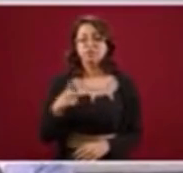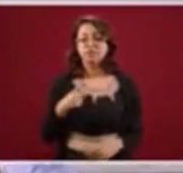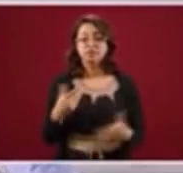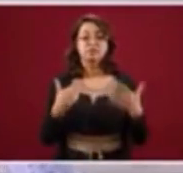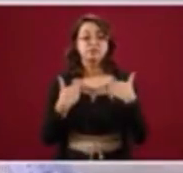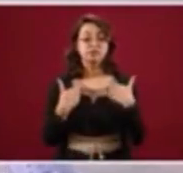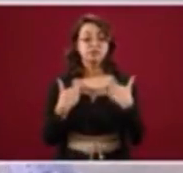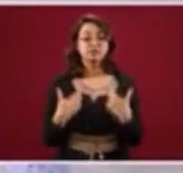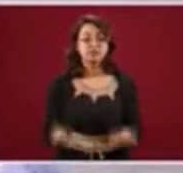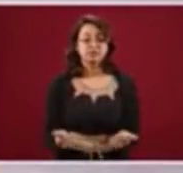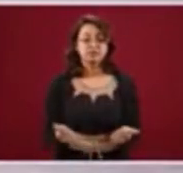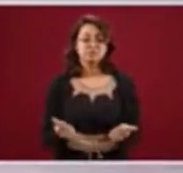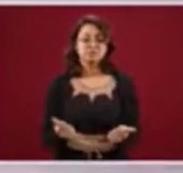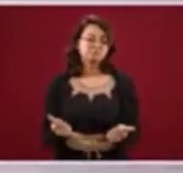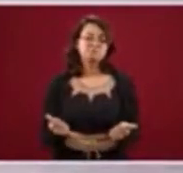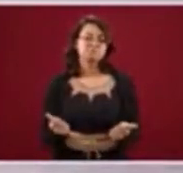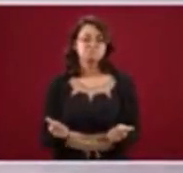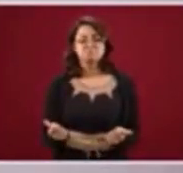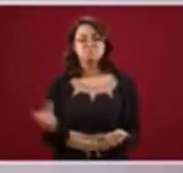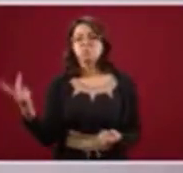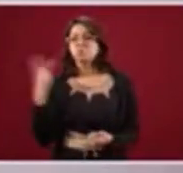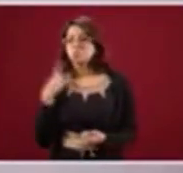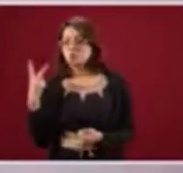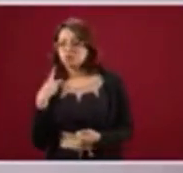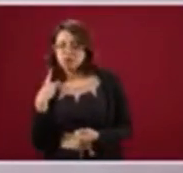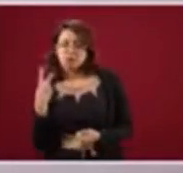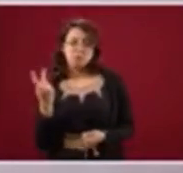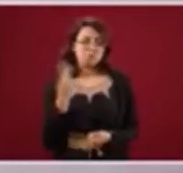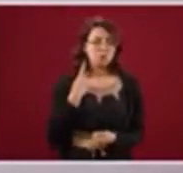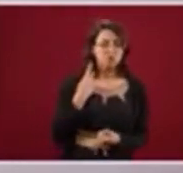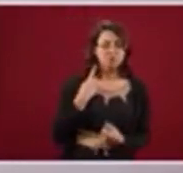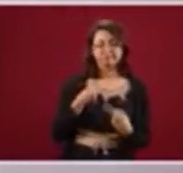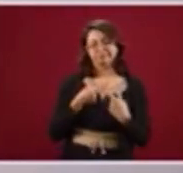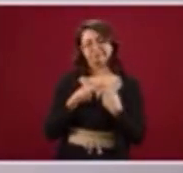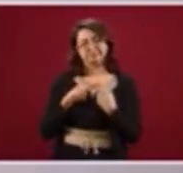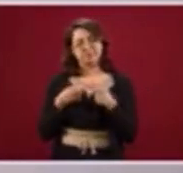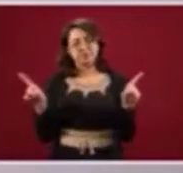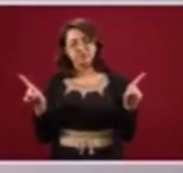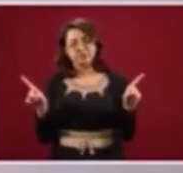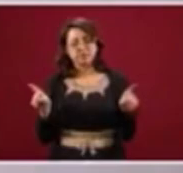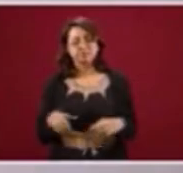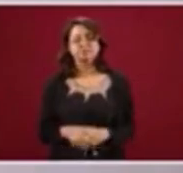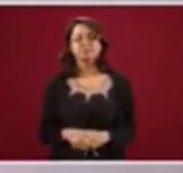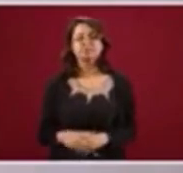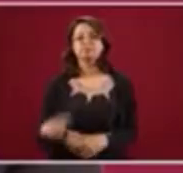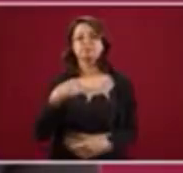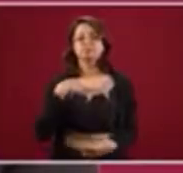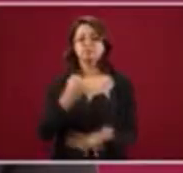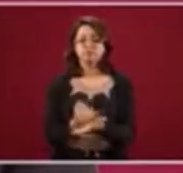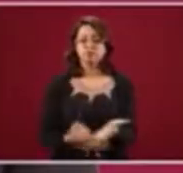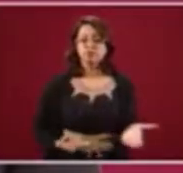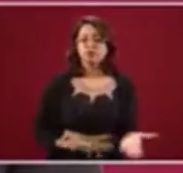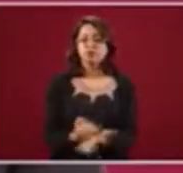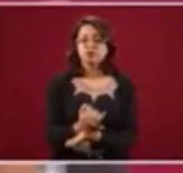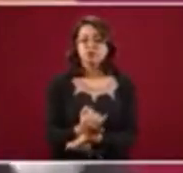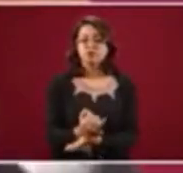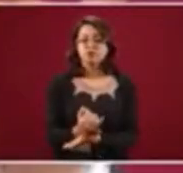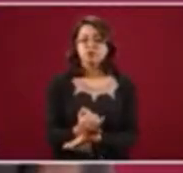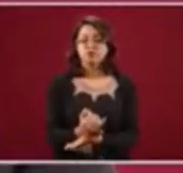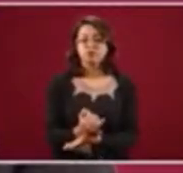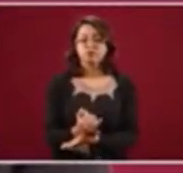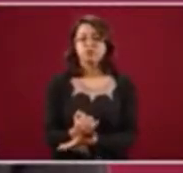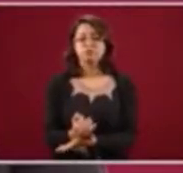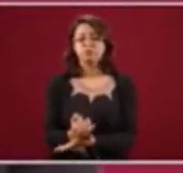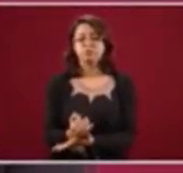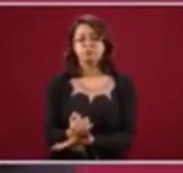que somos distintos y yo decidí, porque